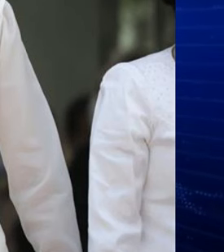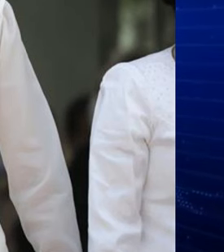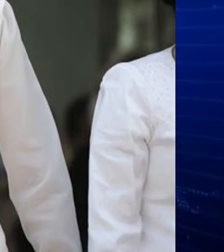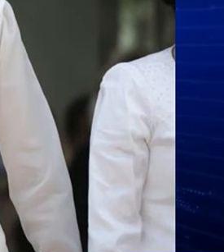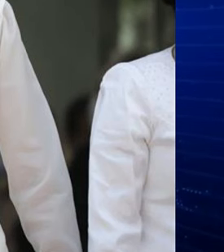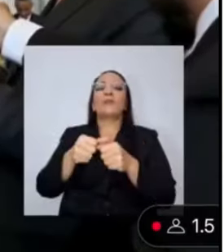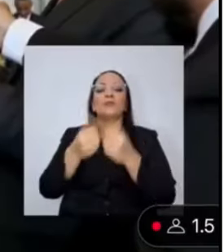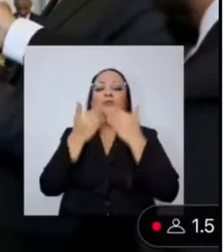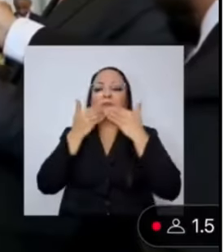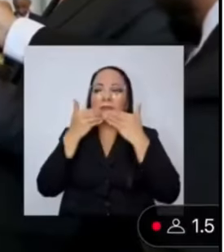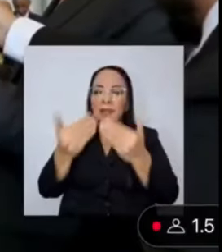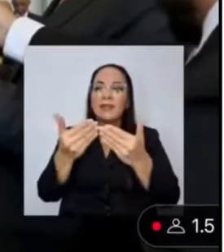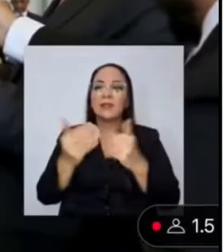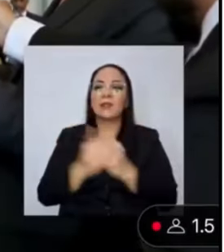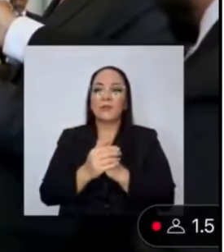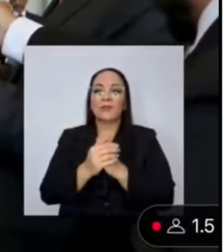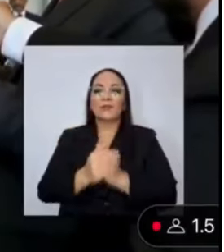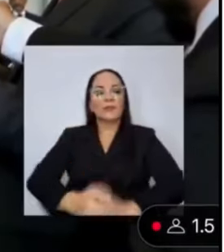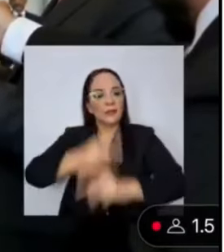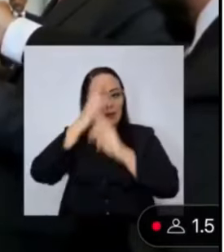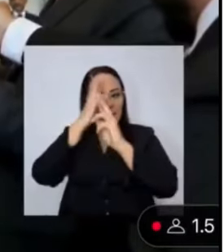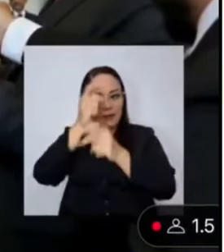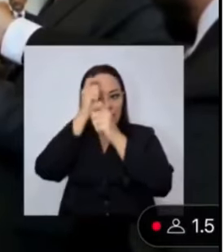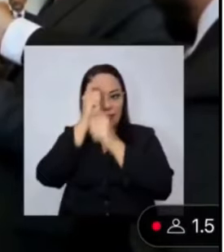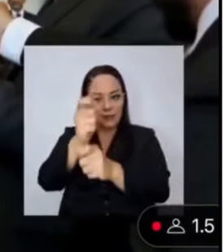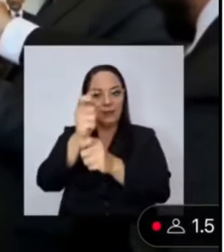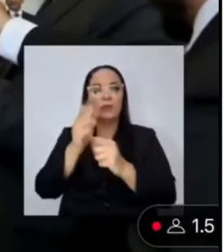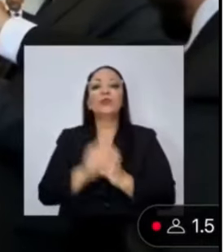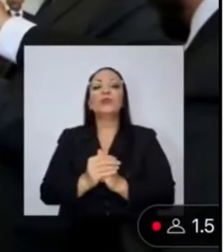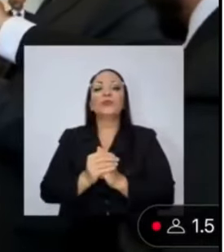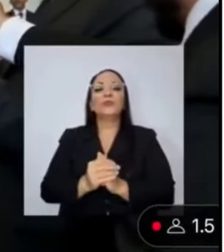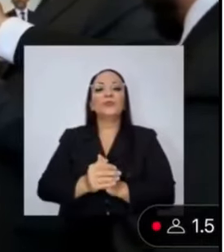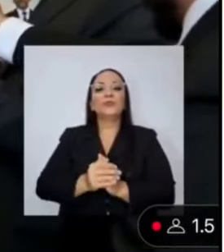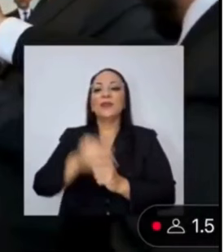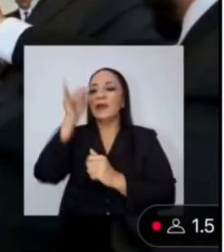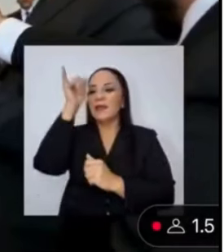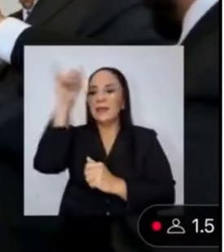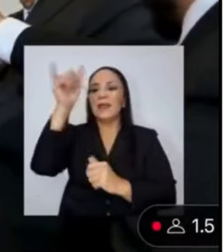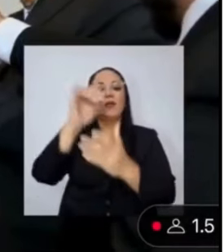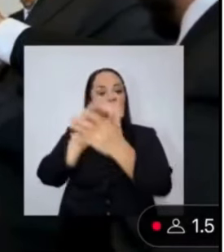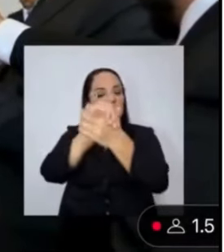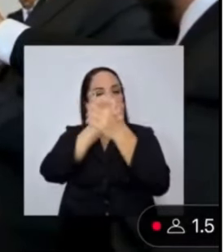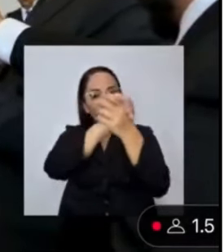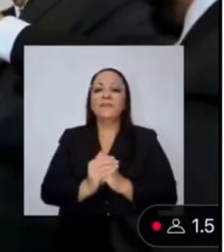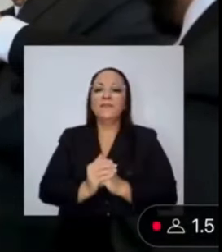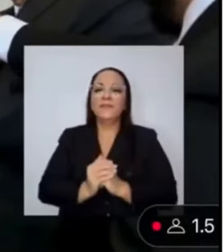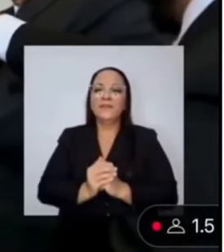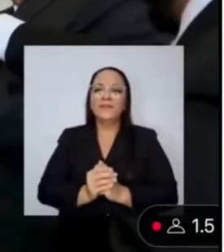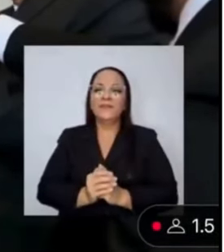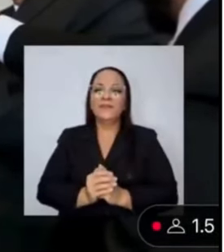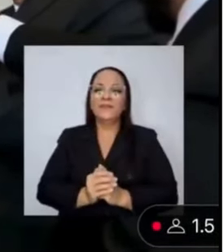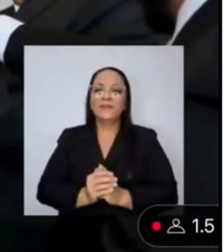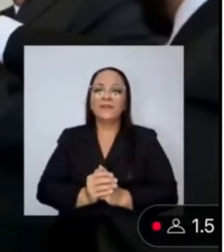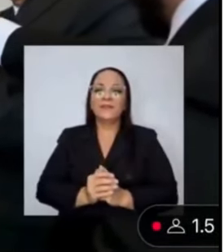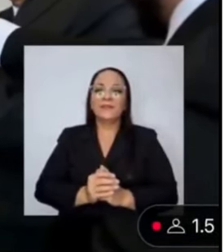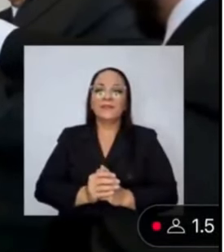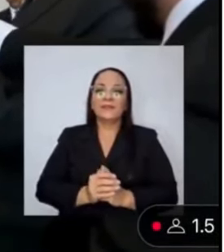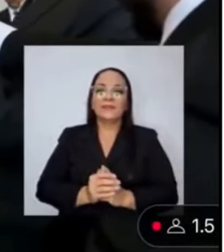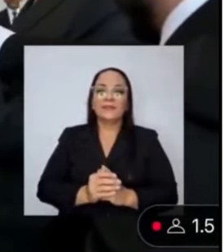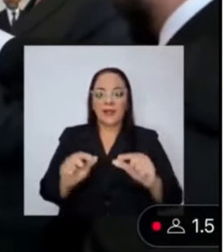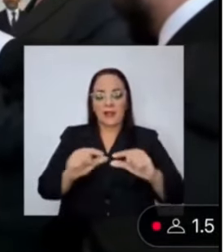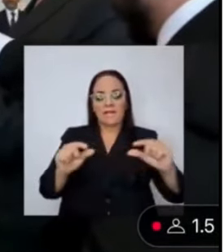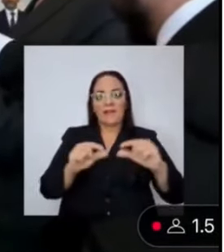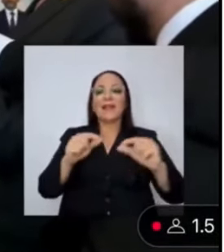con gratitud y respeto. Con eterno reconocimiento, Rodrigo Chávez